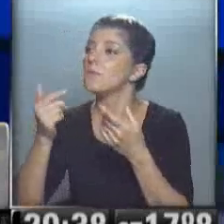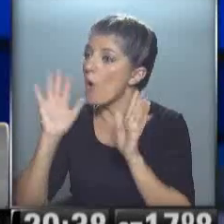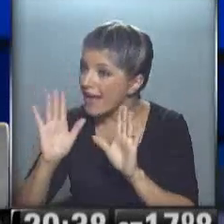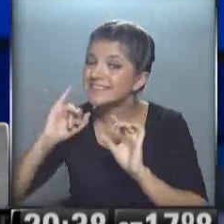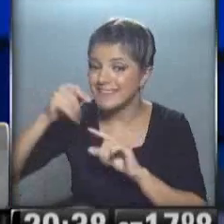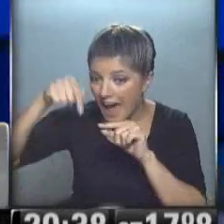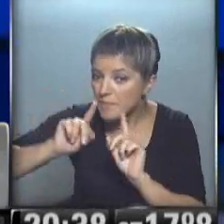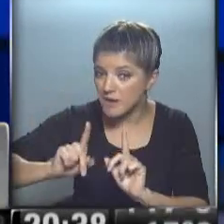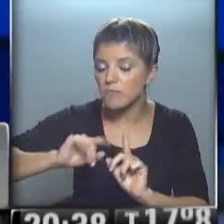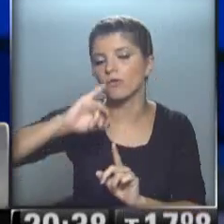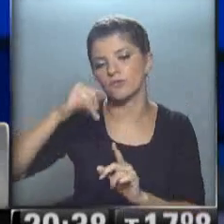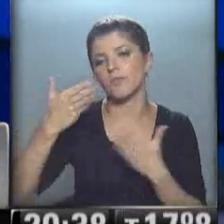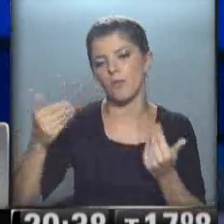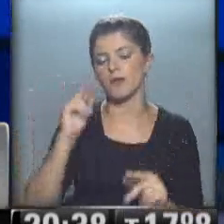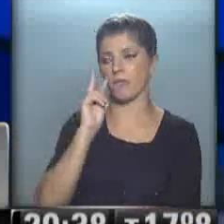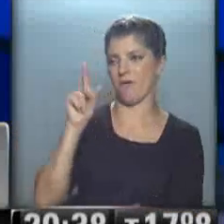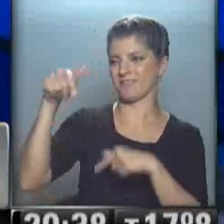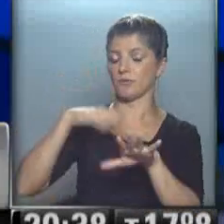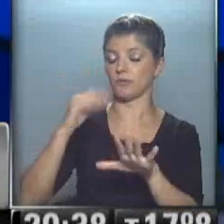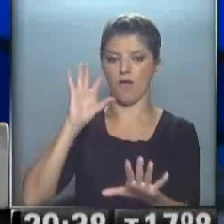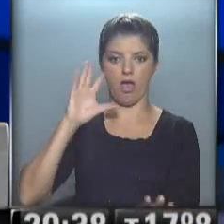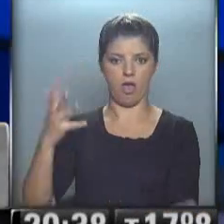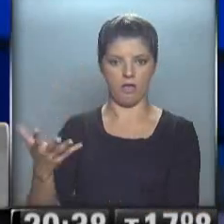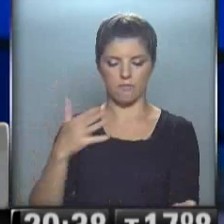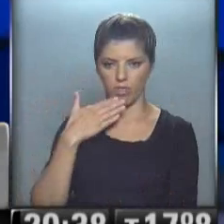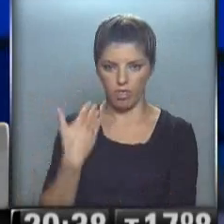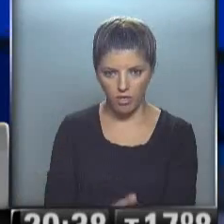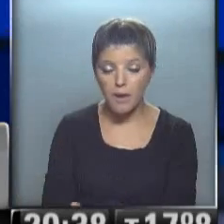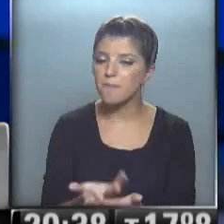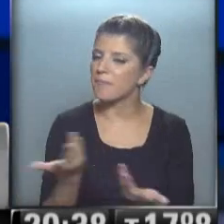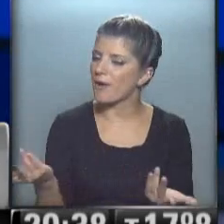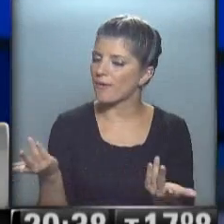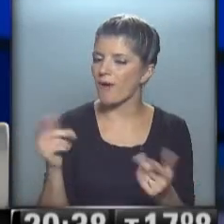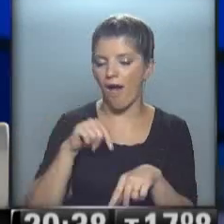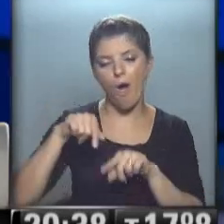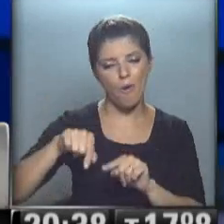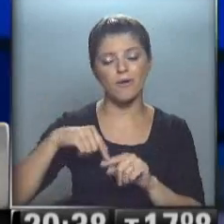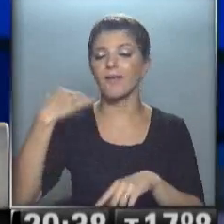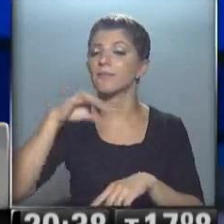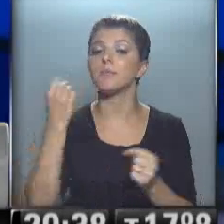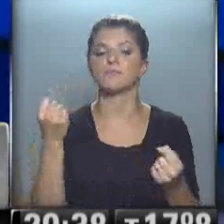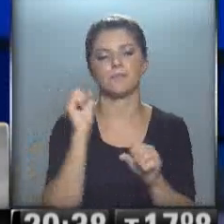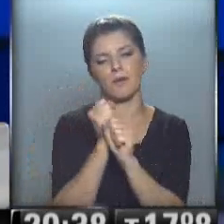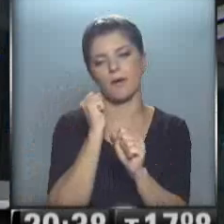sí podríamos horrorizarnos cuando pasa lo de Nigeria. Mientras tanto, lo que tenemos que hacer es trabajar